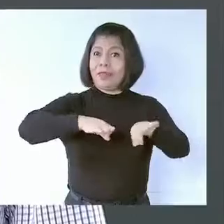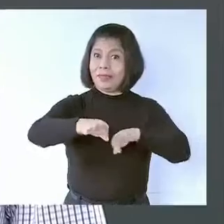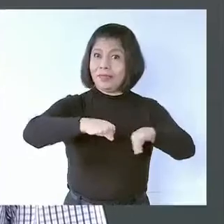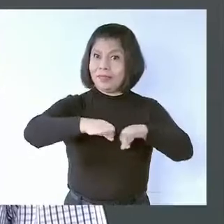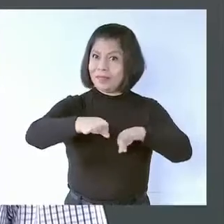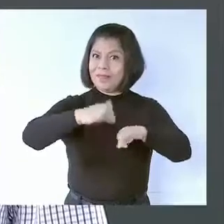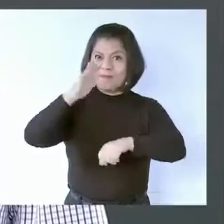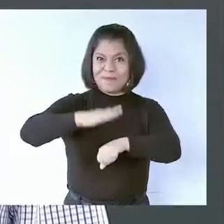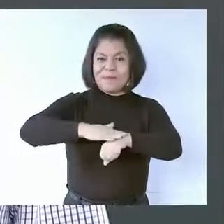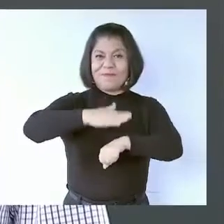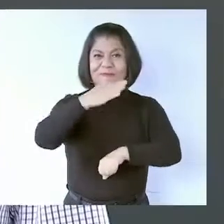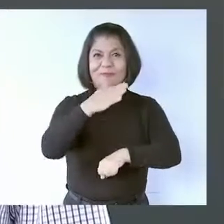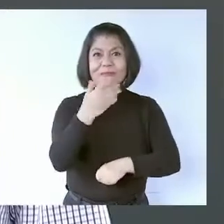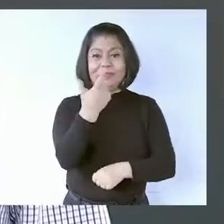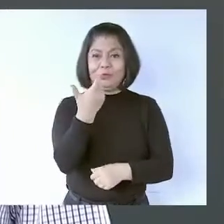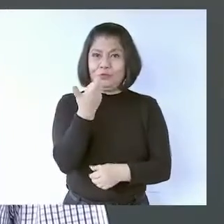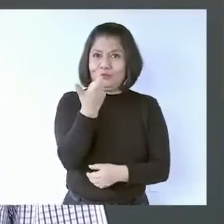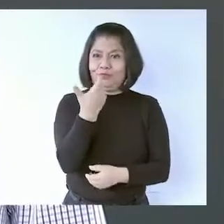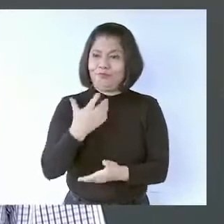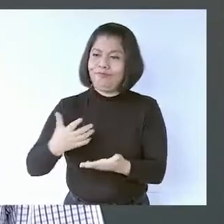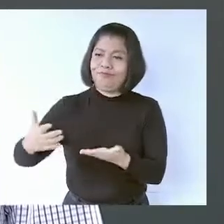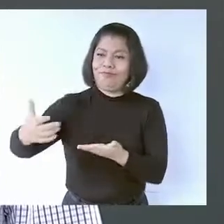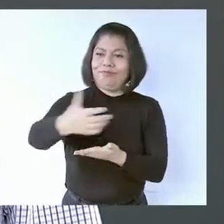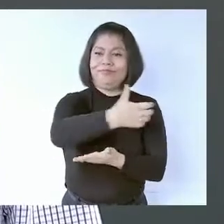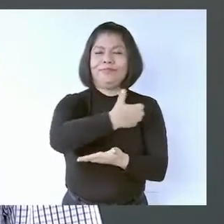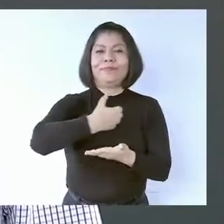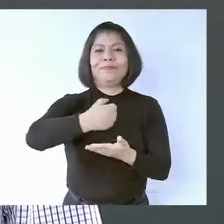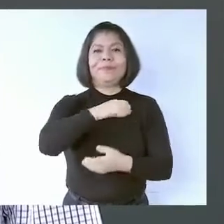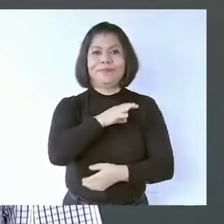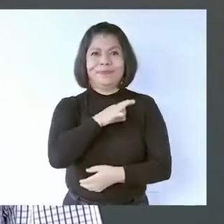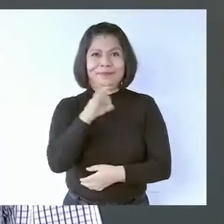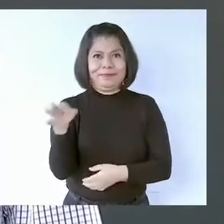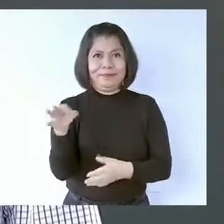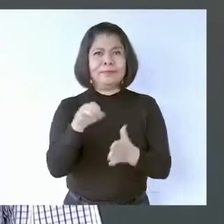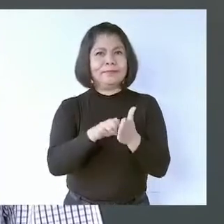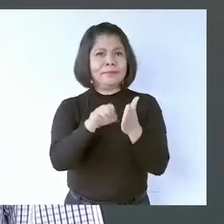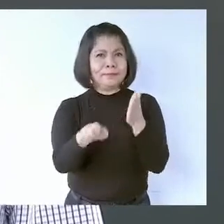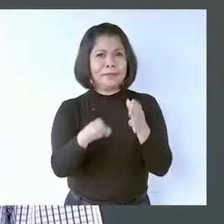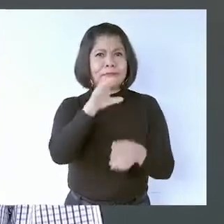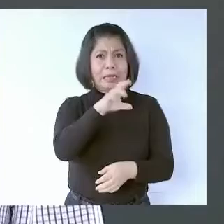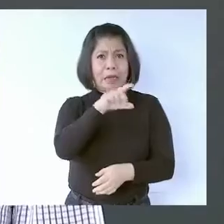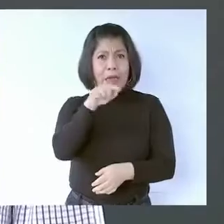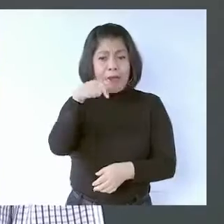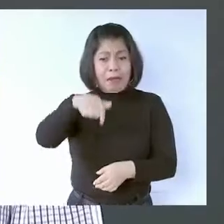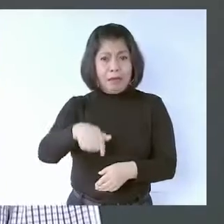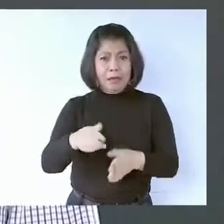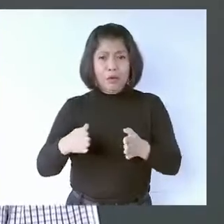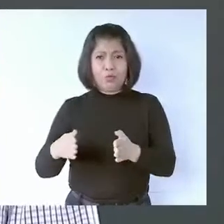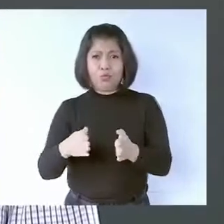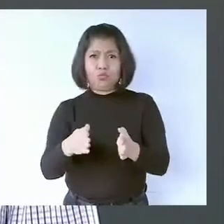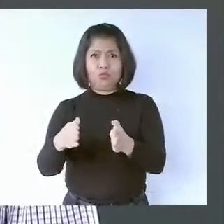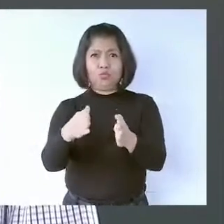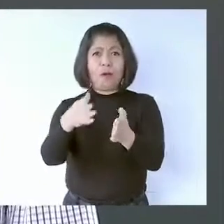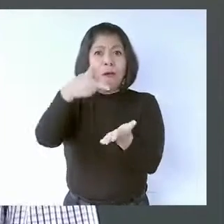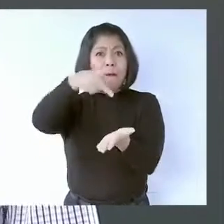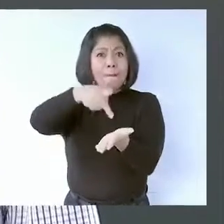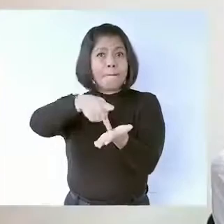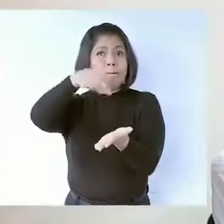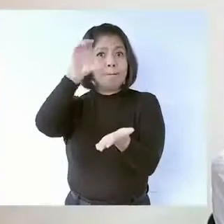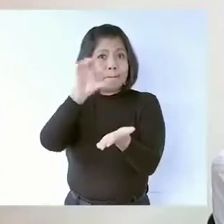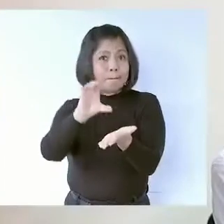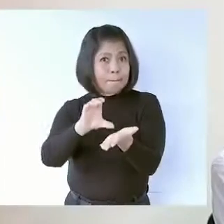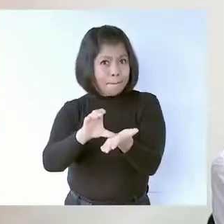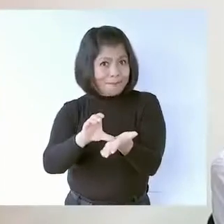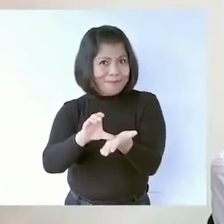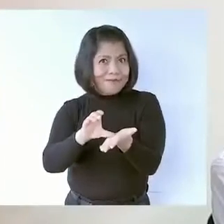sentido, el tramo 5 norte de Cancún a Playa del Carmen irá en su mayoría por un viaducto elevado. Esto representa una opción que reducirá las